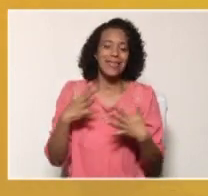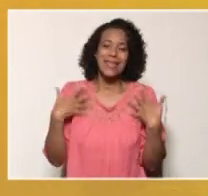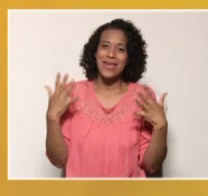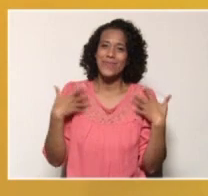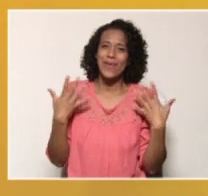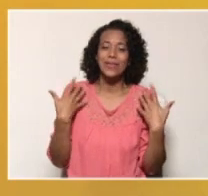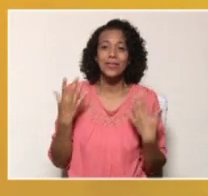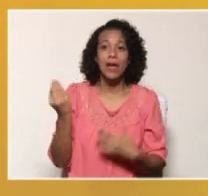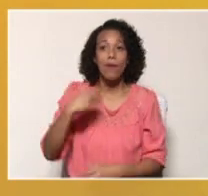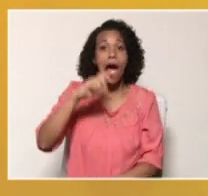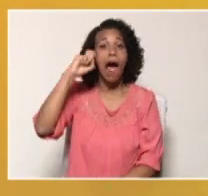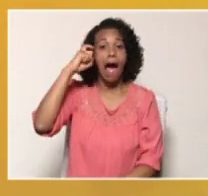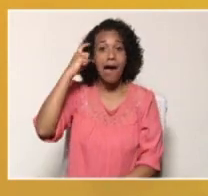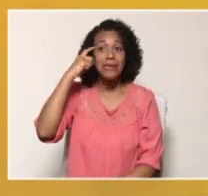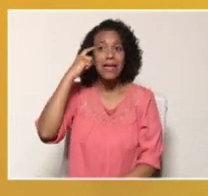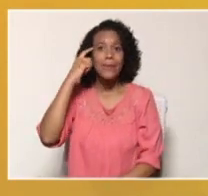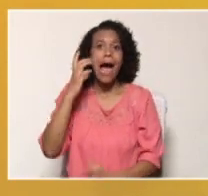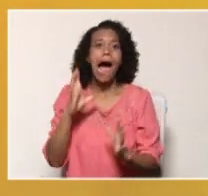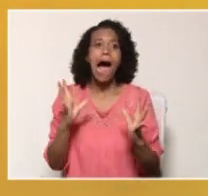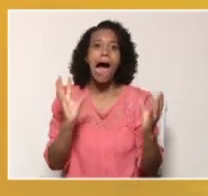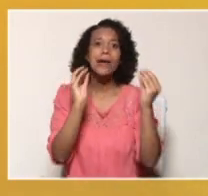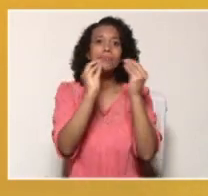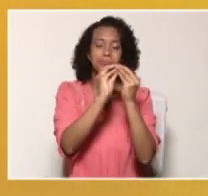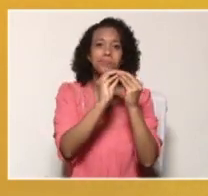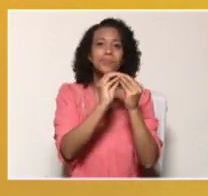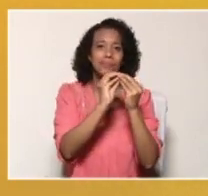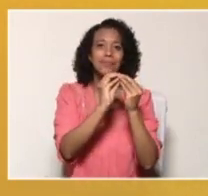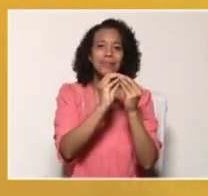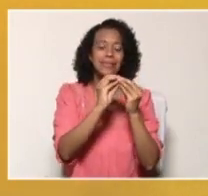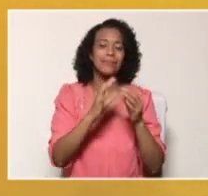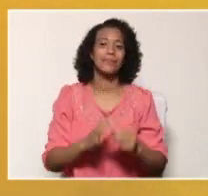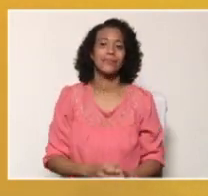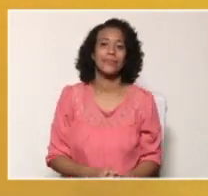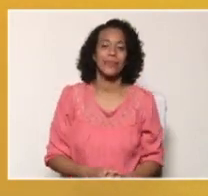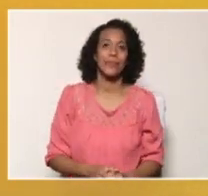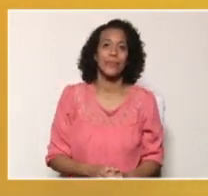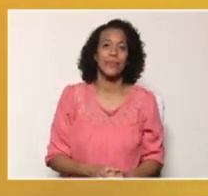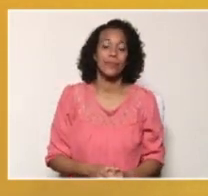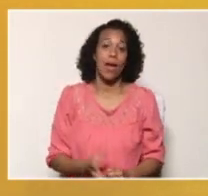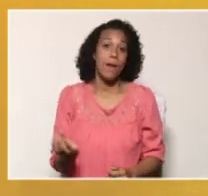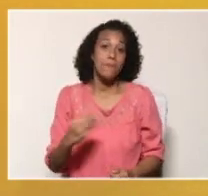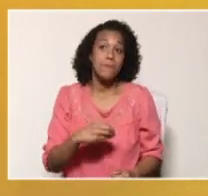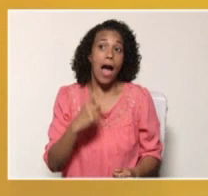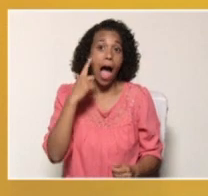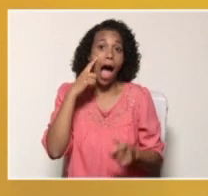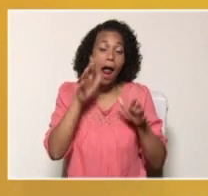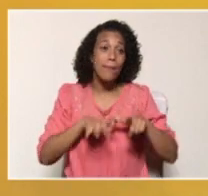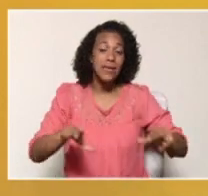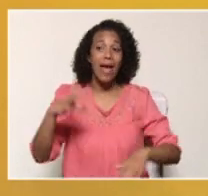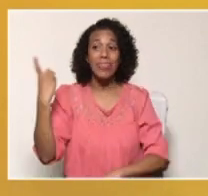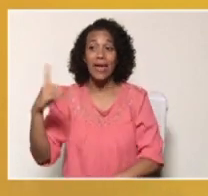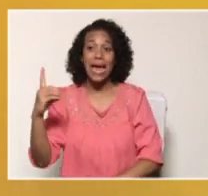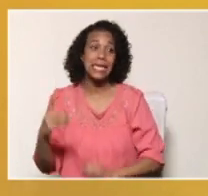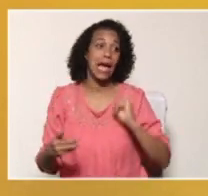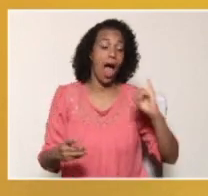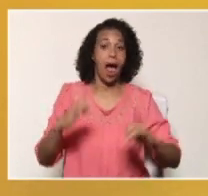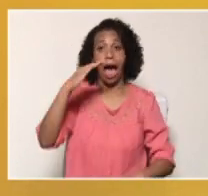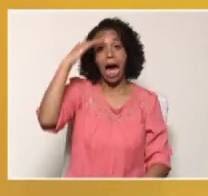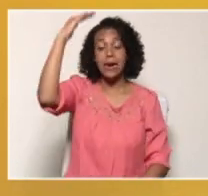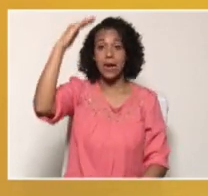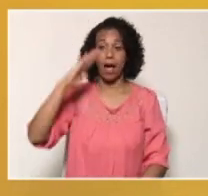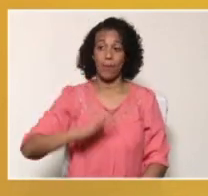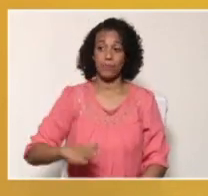diversión y que vayas reconociendo las figuras y las figuras que están dentro del hogar, además de las nociones espaciales, arriba,